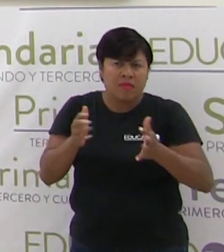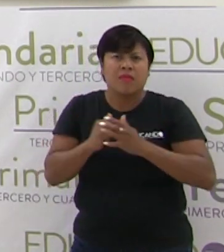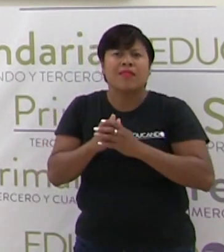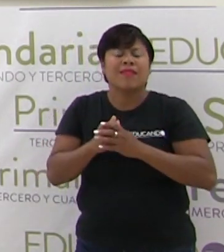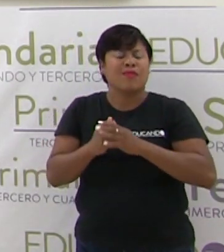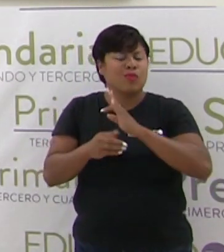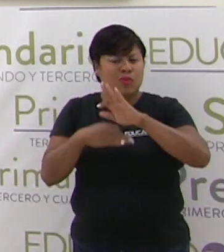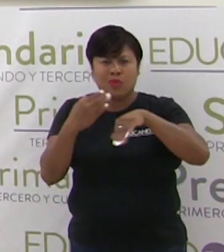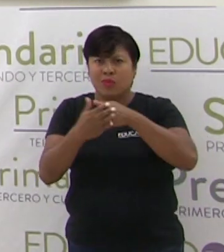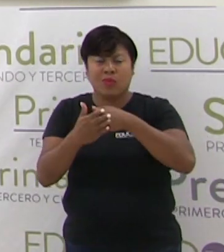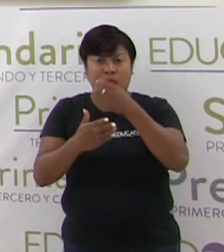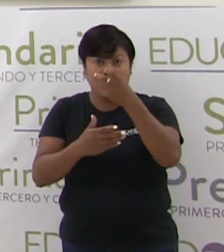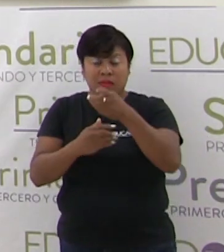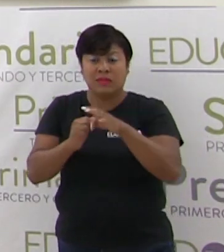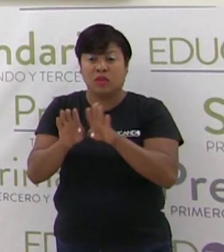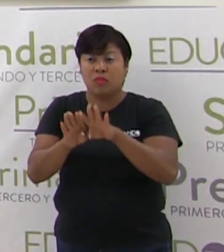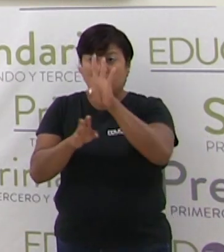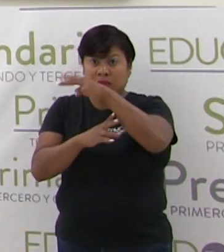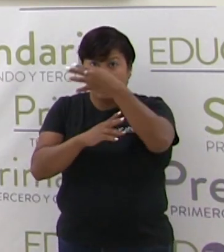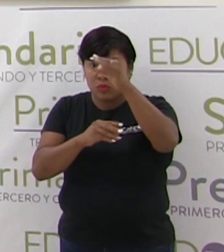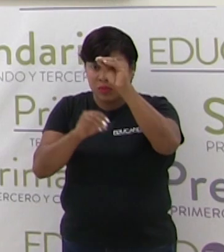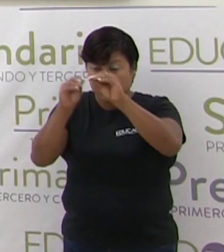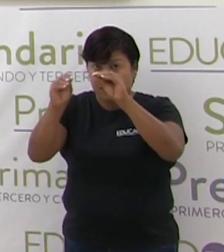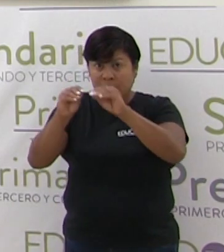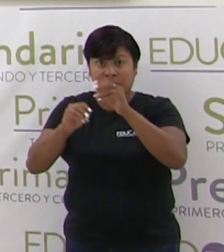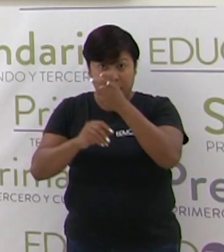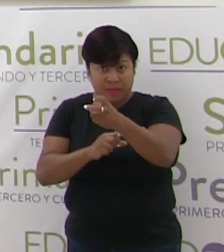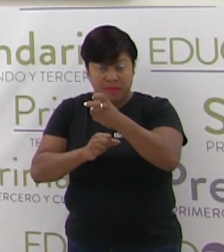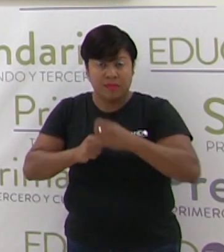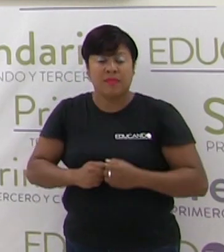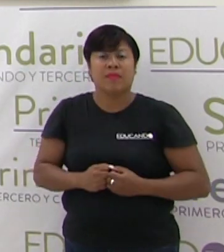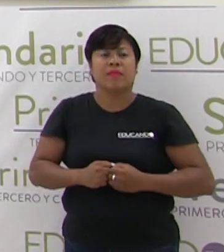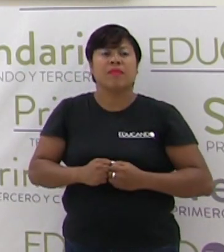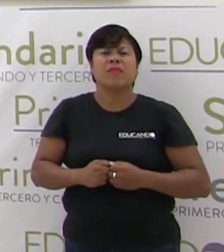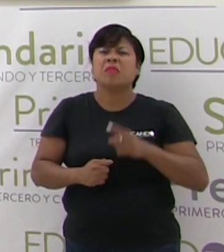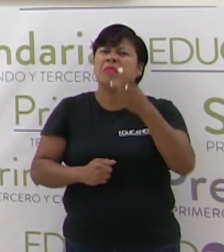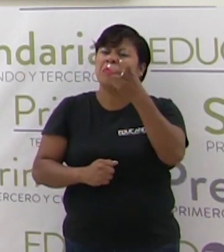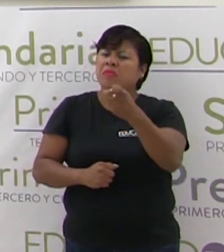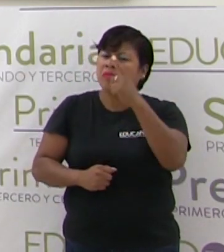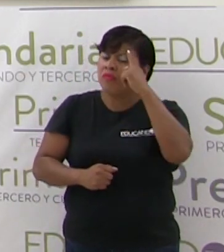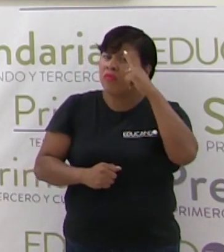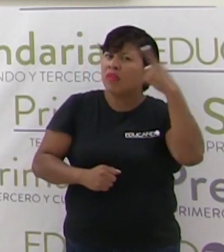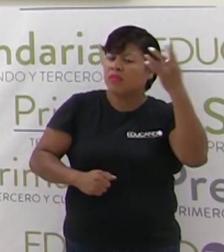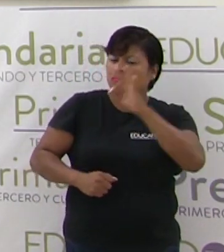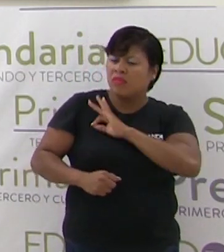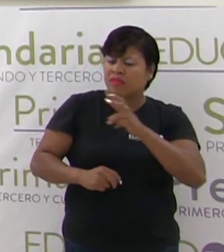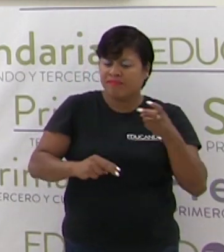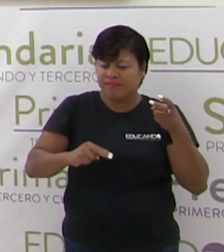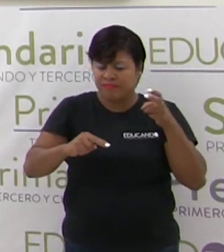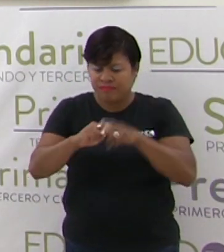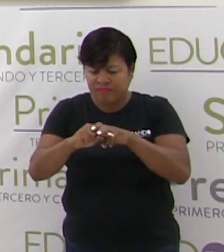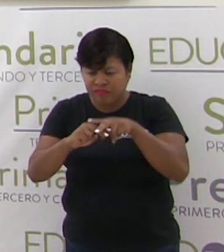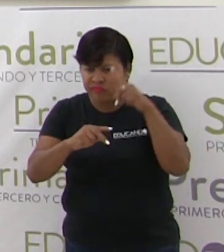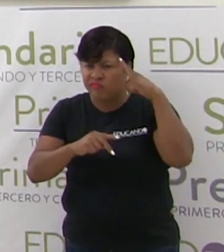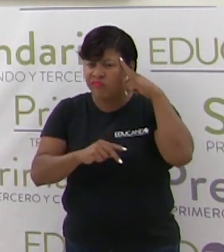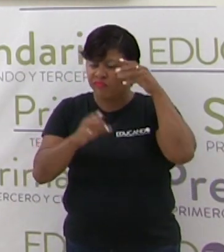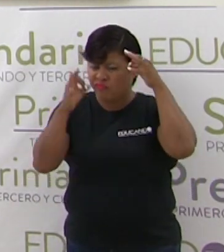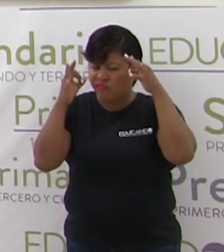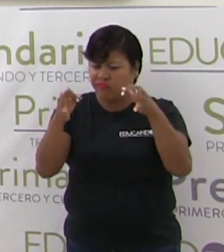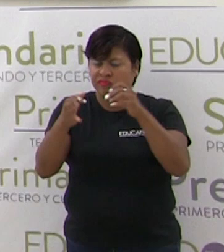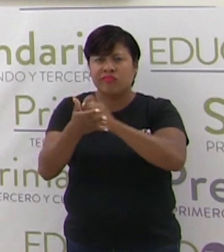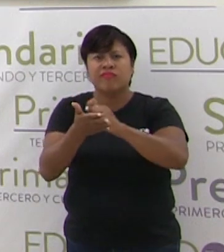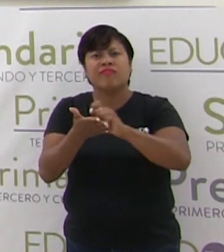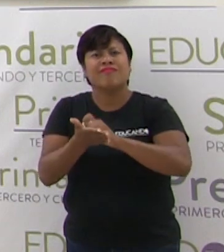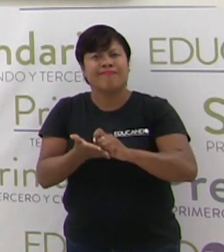en la conclusión, que esa es la estructura general de los textos, es más fácil sentarse a escribir. Muy